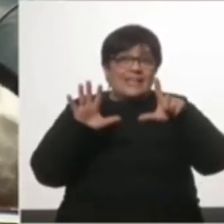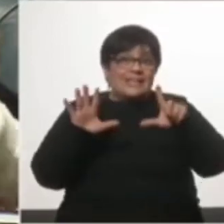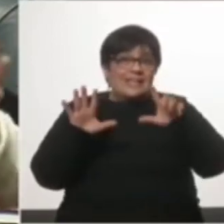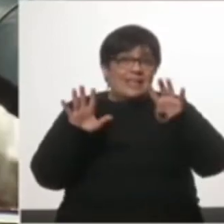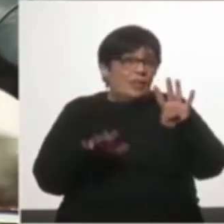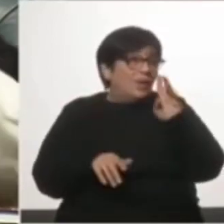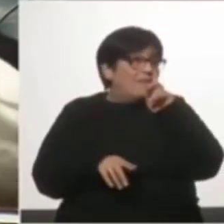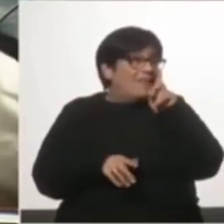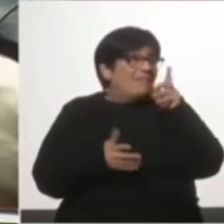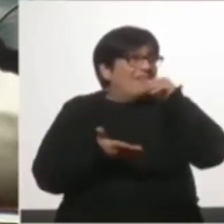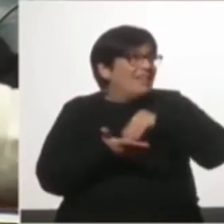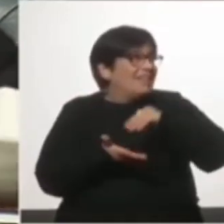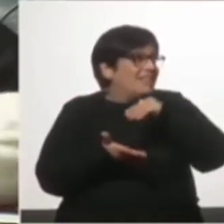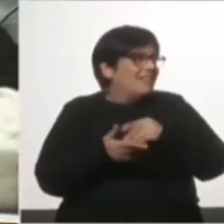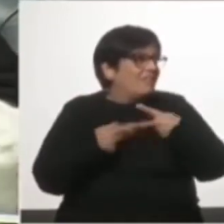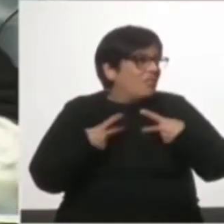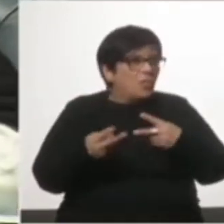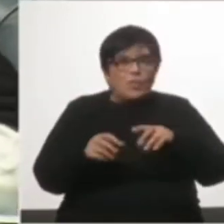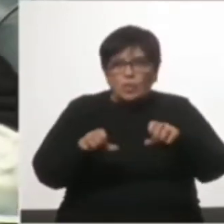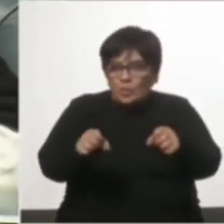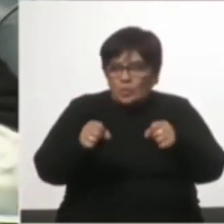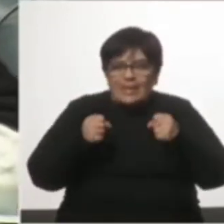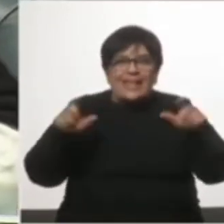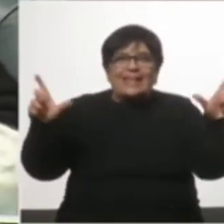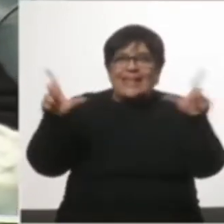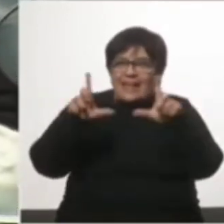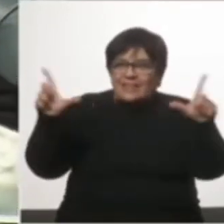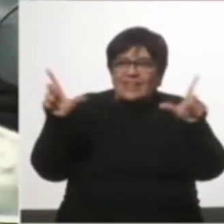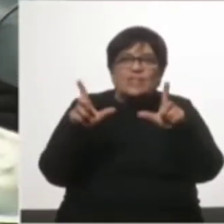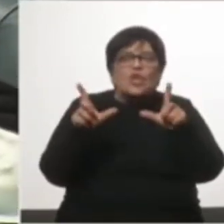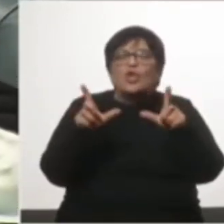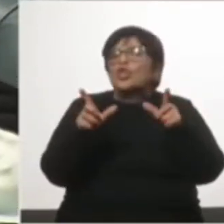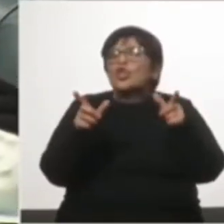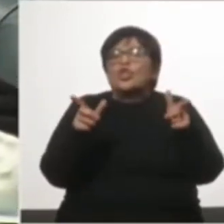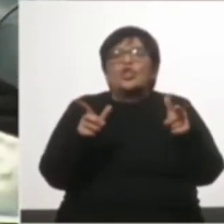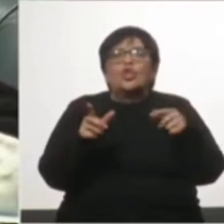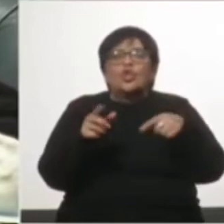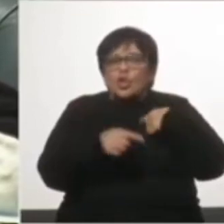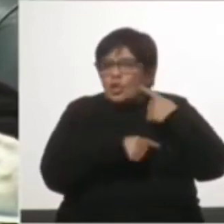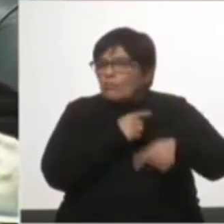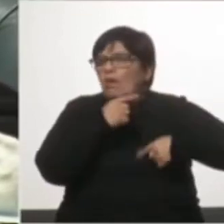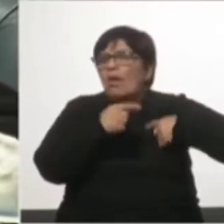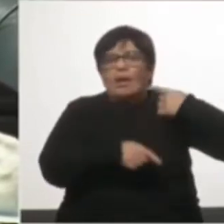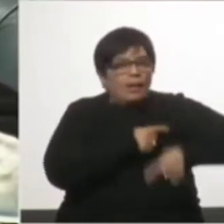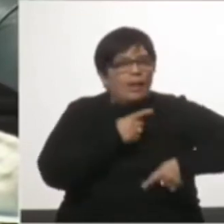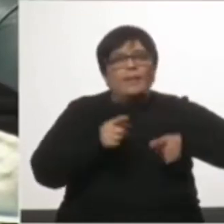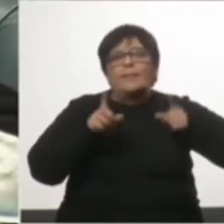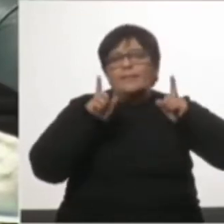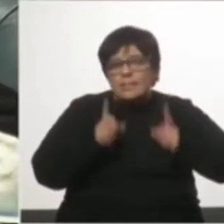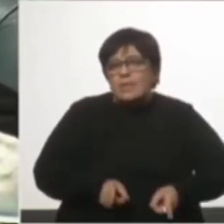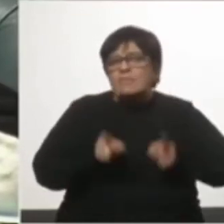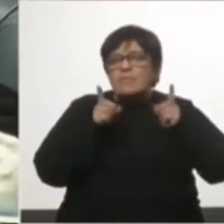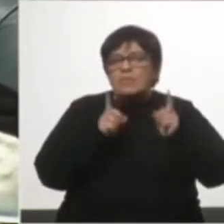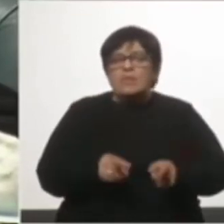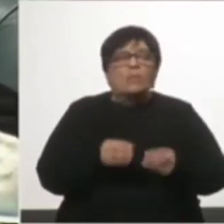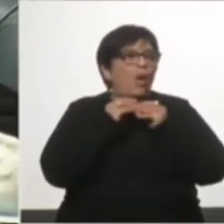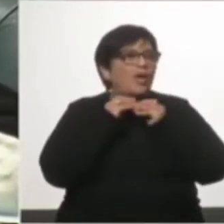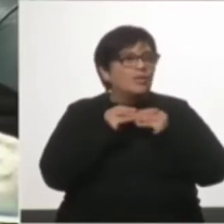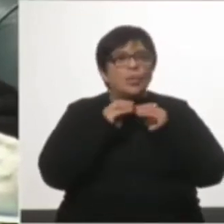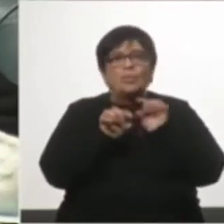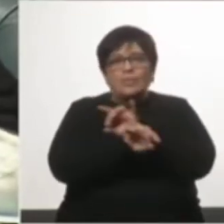había fútbol, no había nada. La televisión tenía permanentemente el tema presente de la